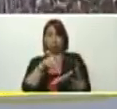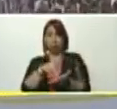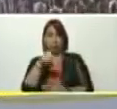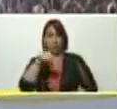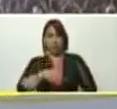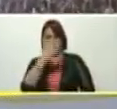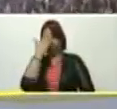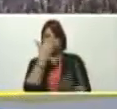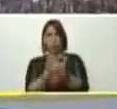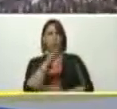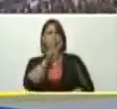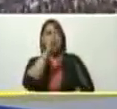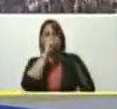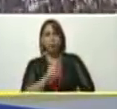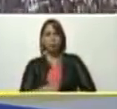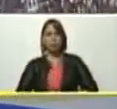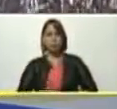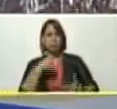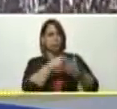enfrentado 4 años